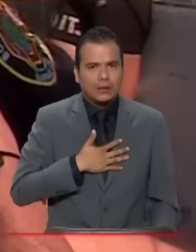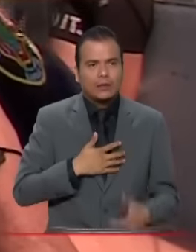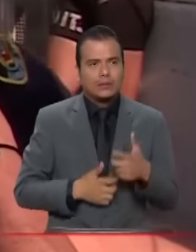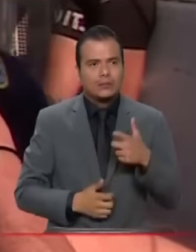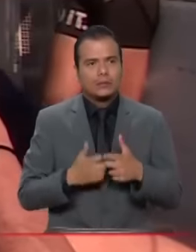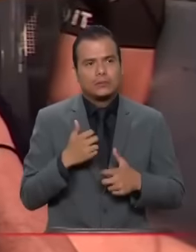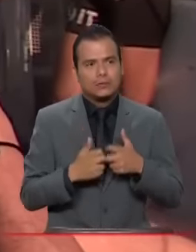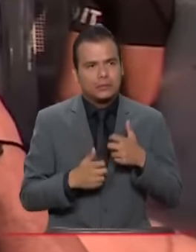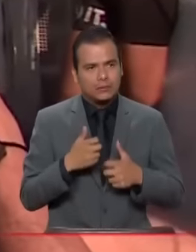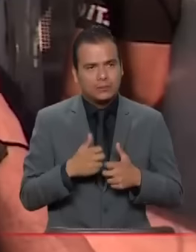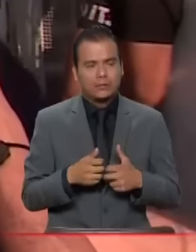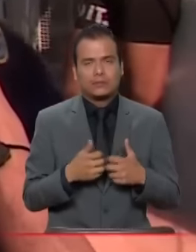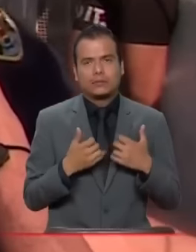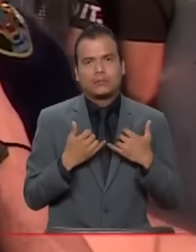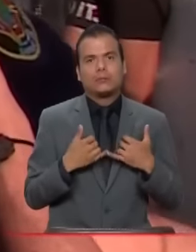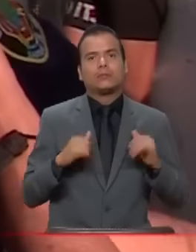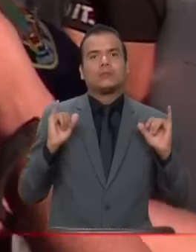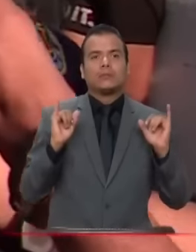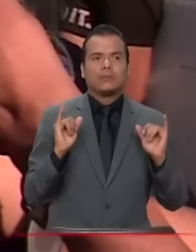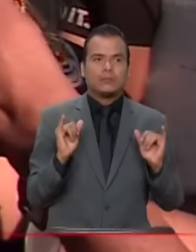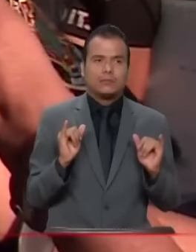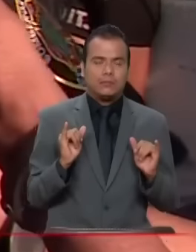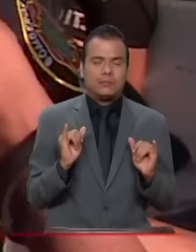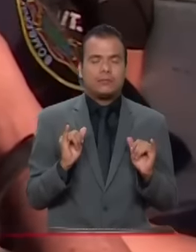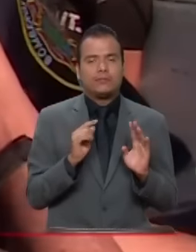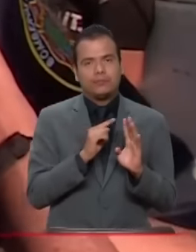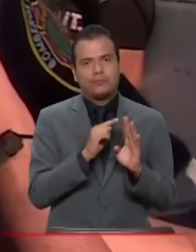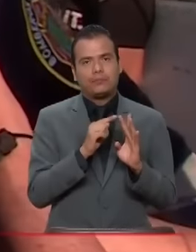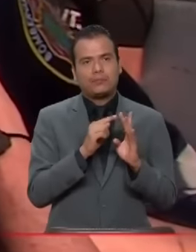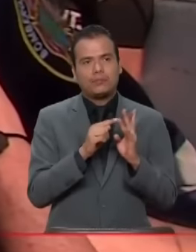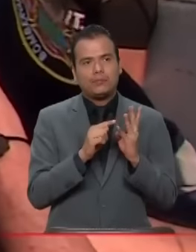iba con dificultad. Encontramos también,